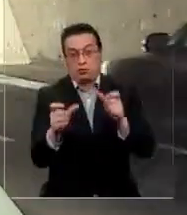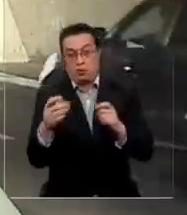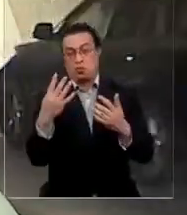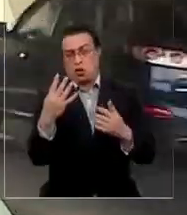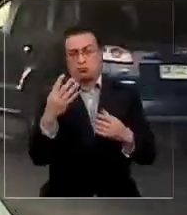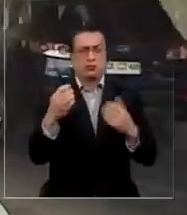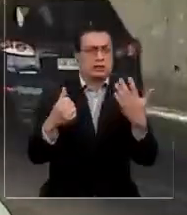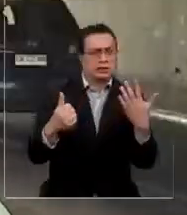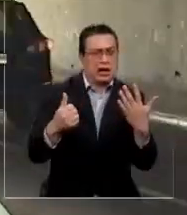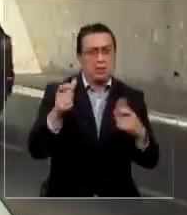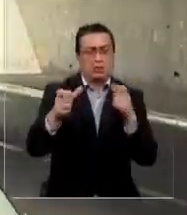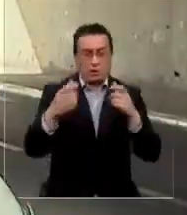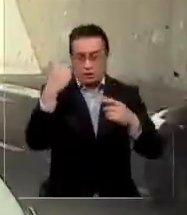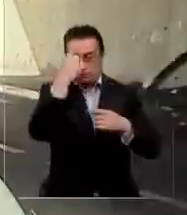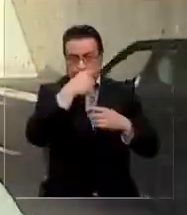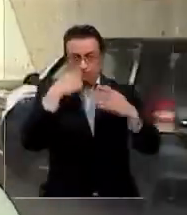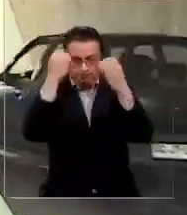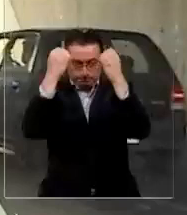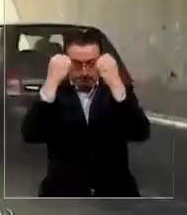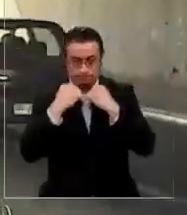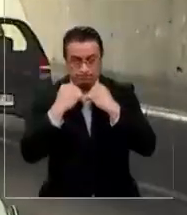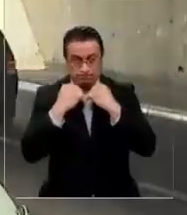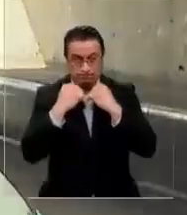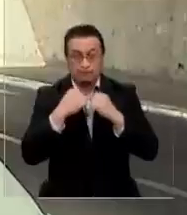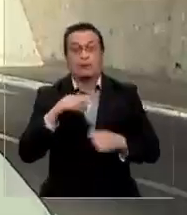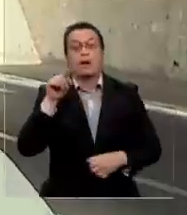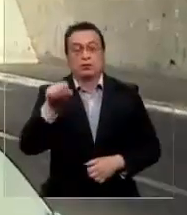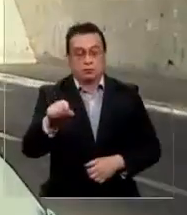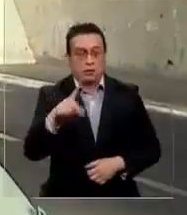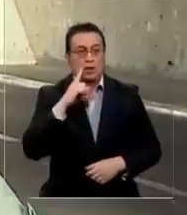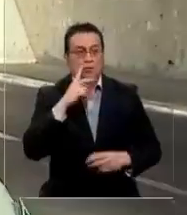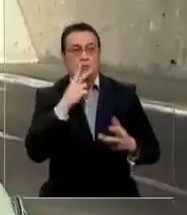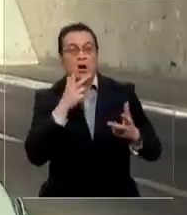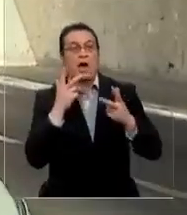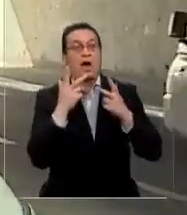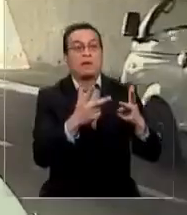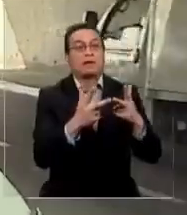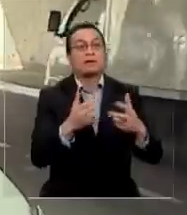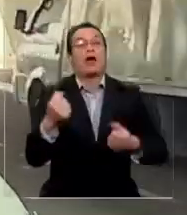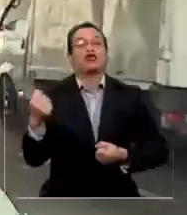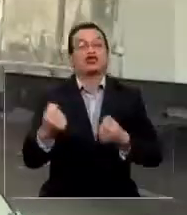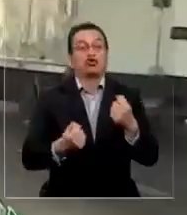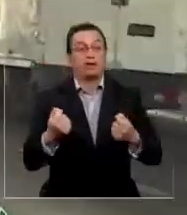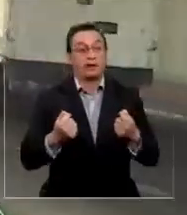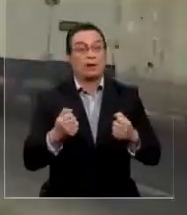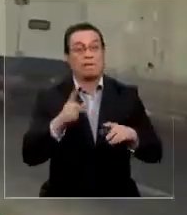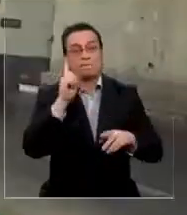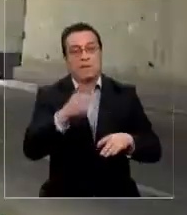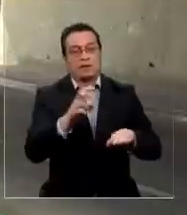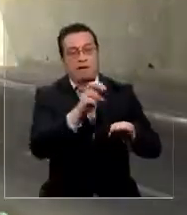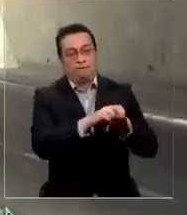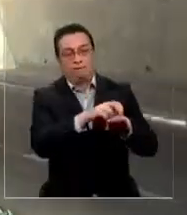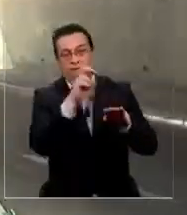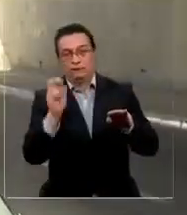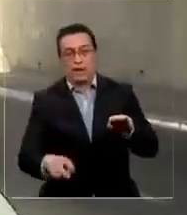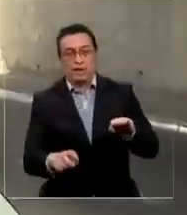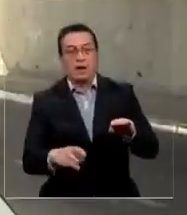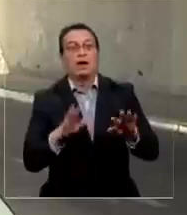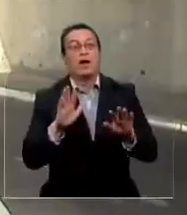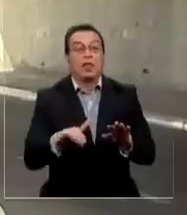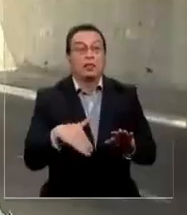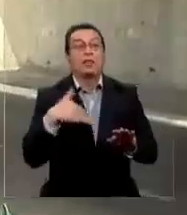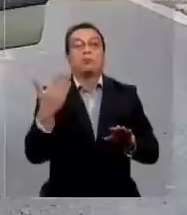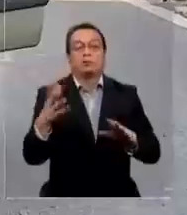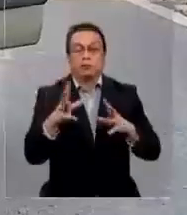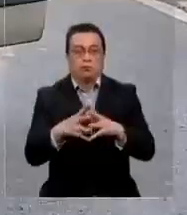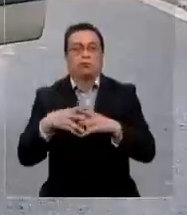cuatro a seis sujetos a rostro cubierto, quienes habrían intimidado, ¿no es cierto?, al conductor, lo hacen descender del camión para